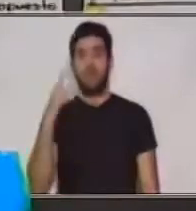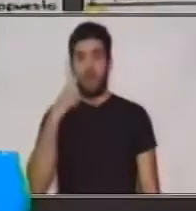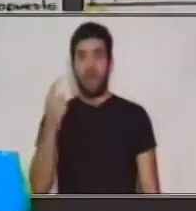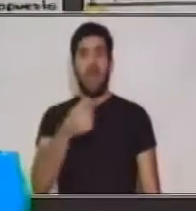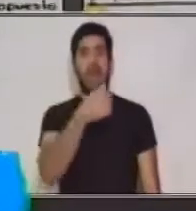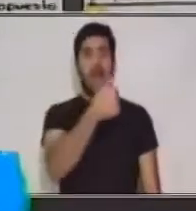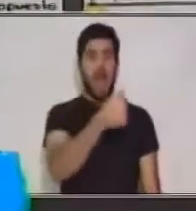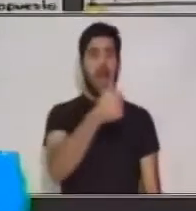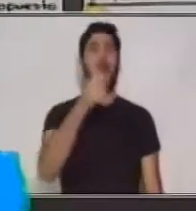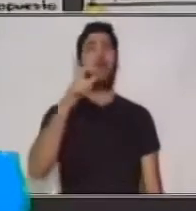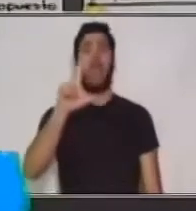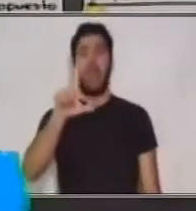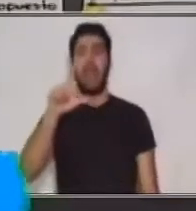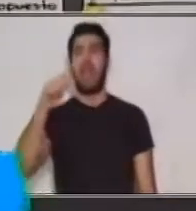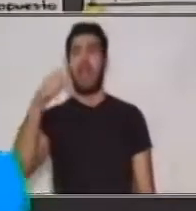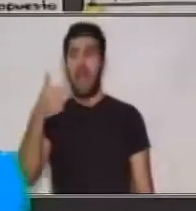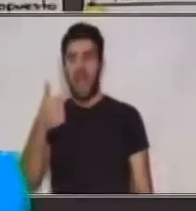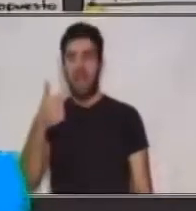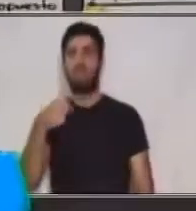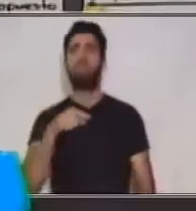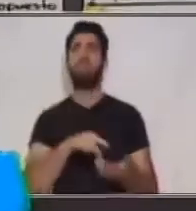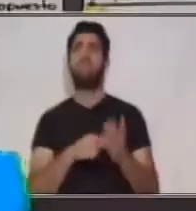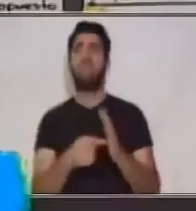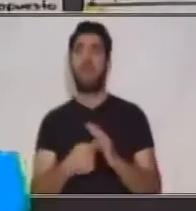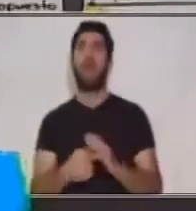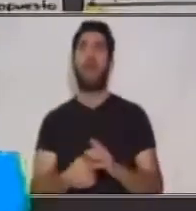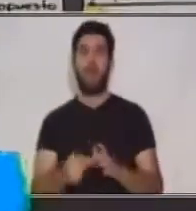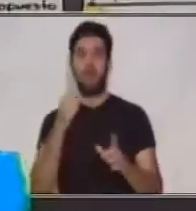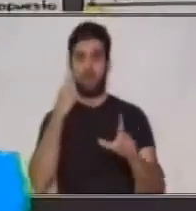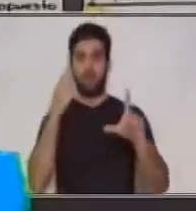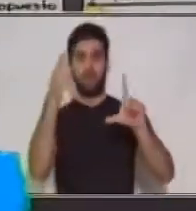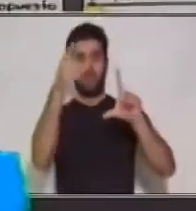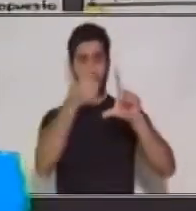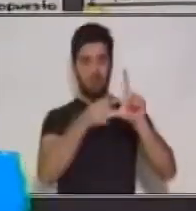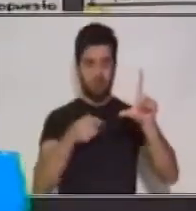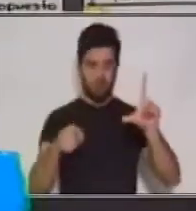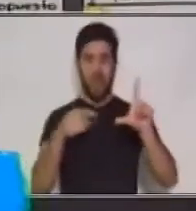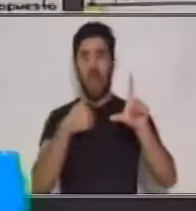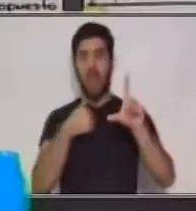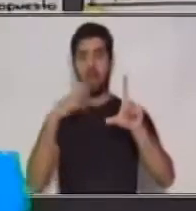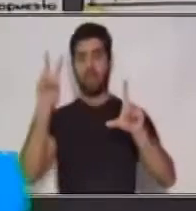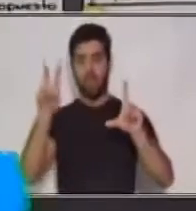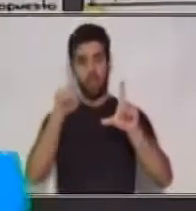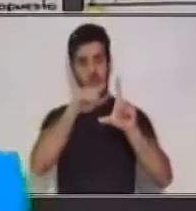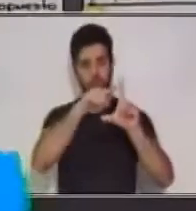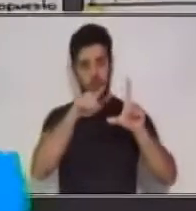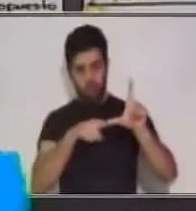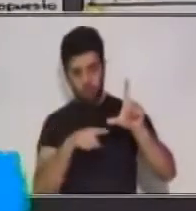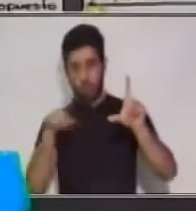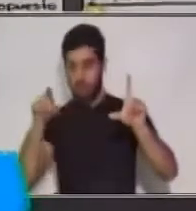Ángulo, lado, ángulo. Ángulo, lado, ángulo. Tienen